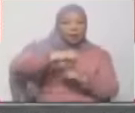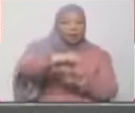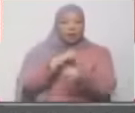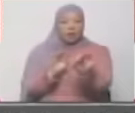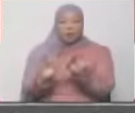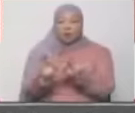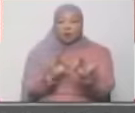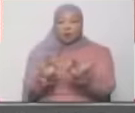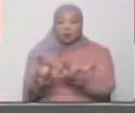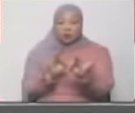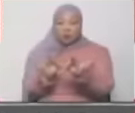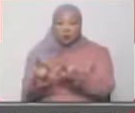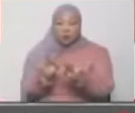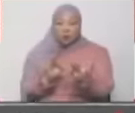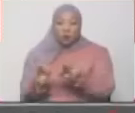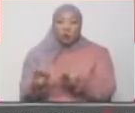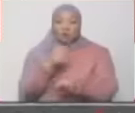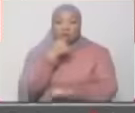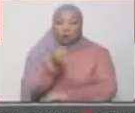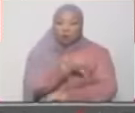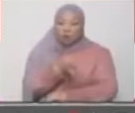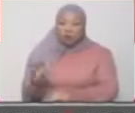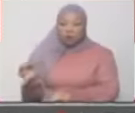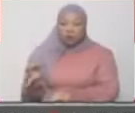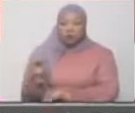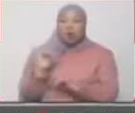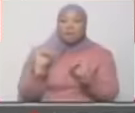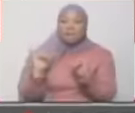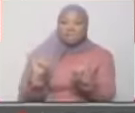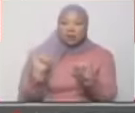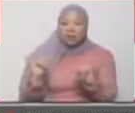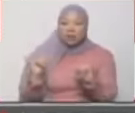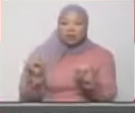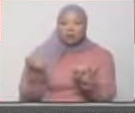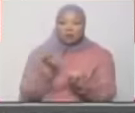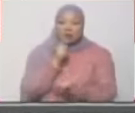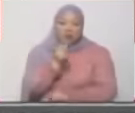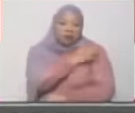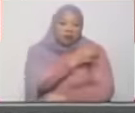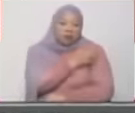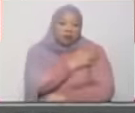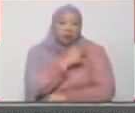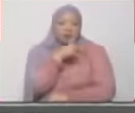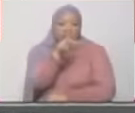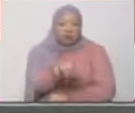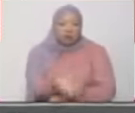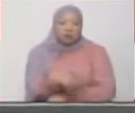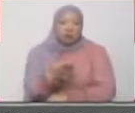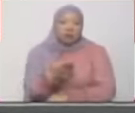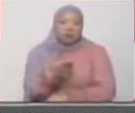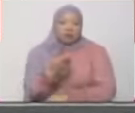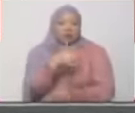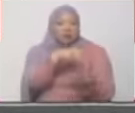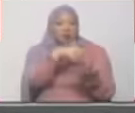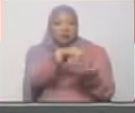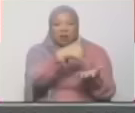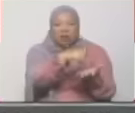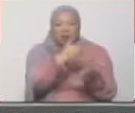preparación física, infalible. Ahí mismo salieron los acomplejados de Miami, desde Miami, desde